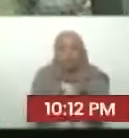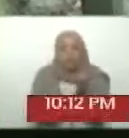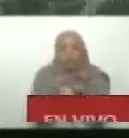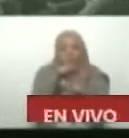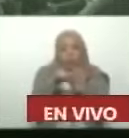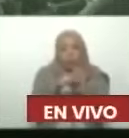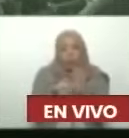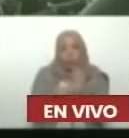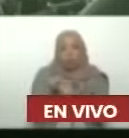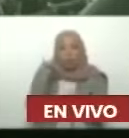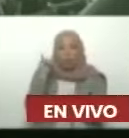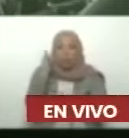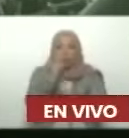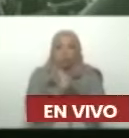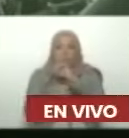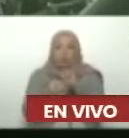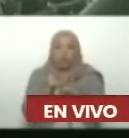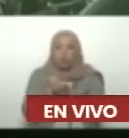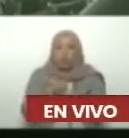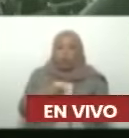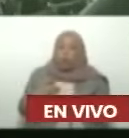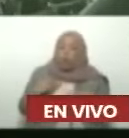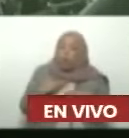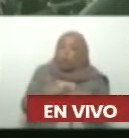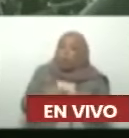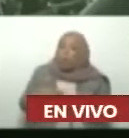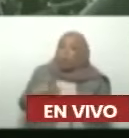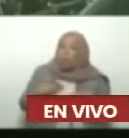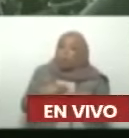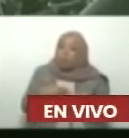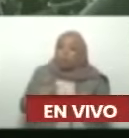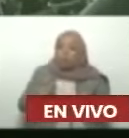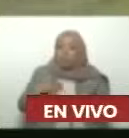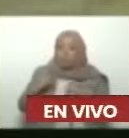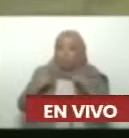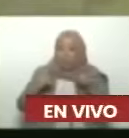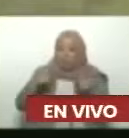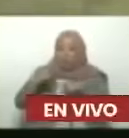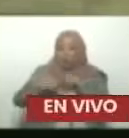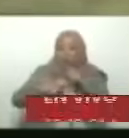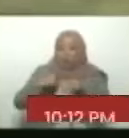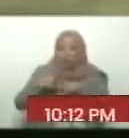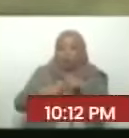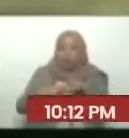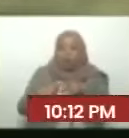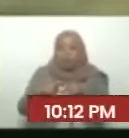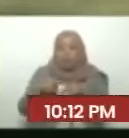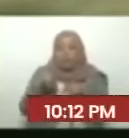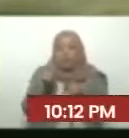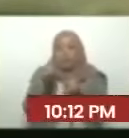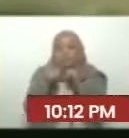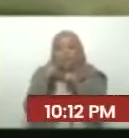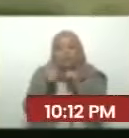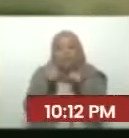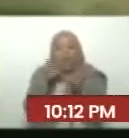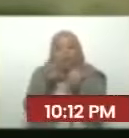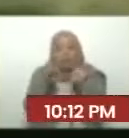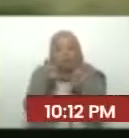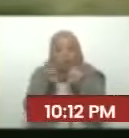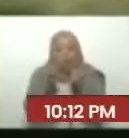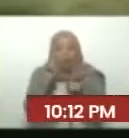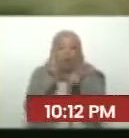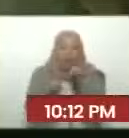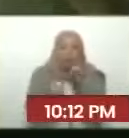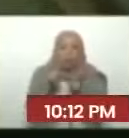normativas internacionales, que tuvieran cómo, que tuvieran pudiéramos iniciar procesos de reproducción en algunos animales